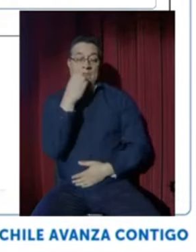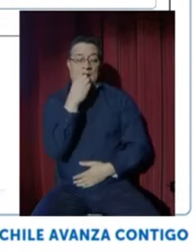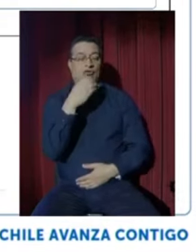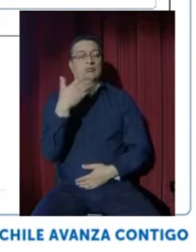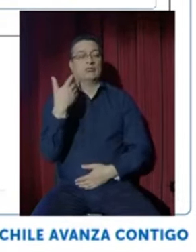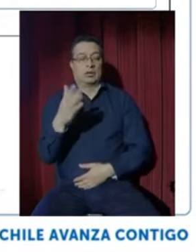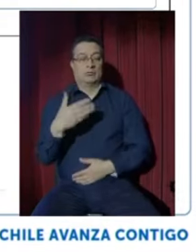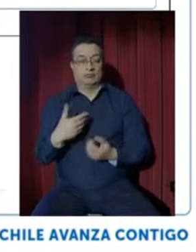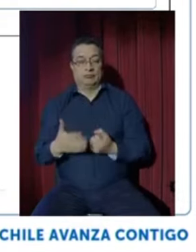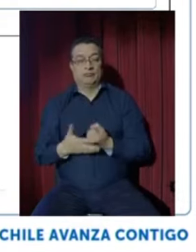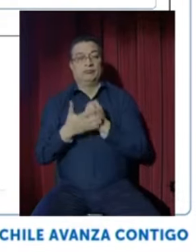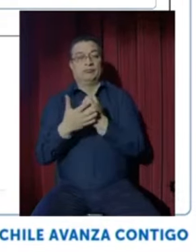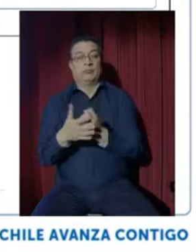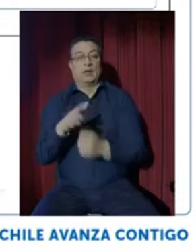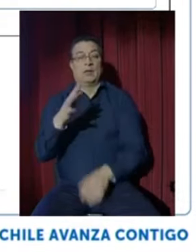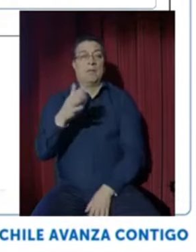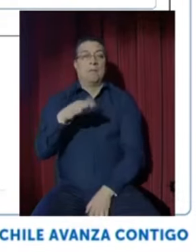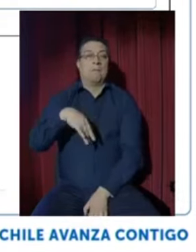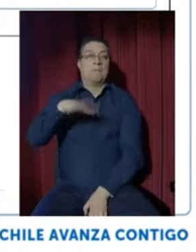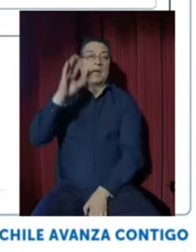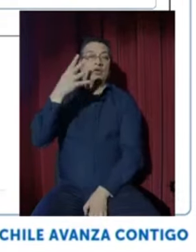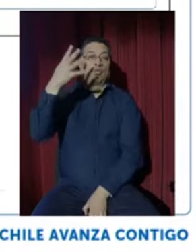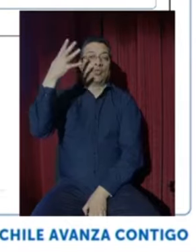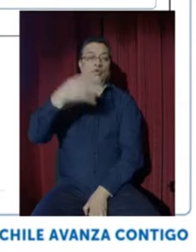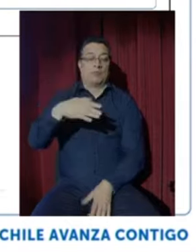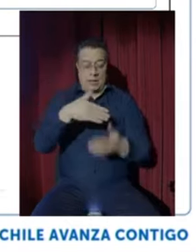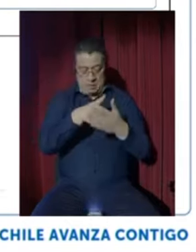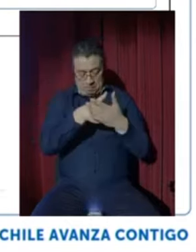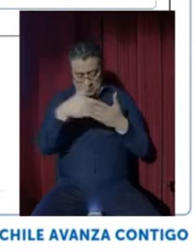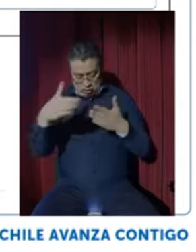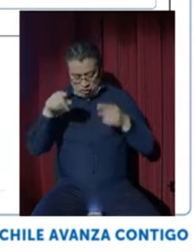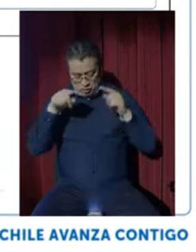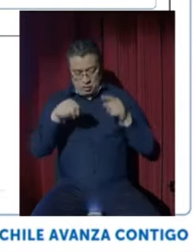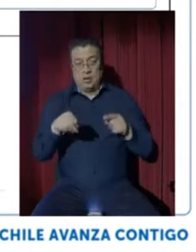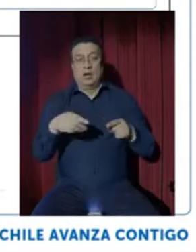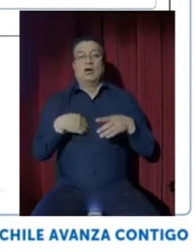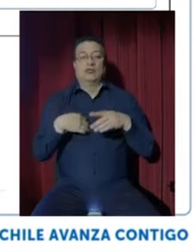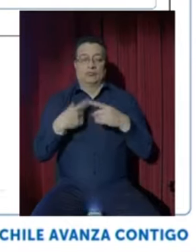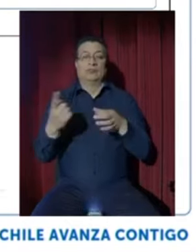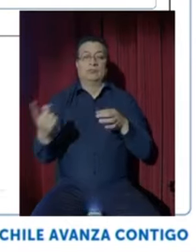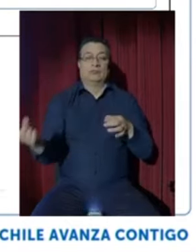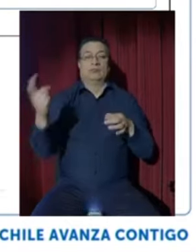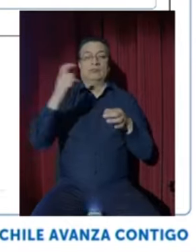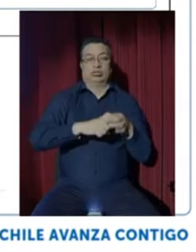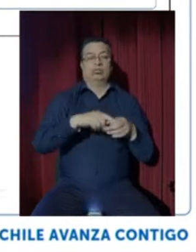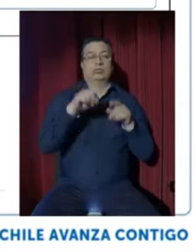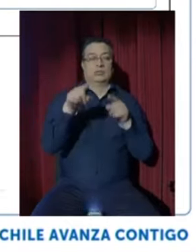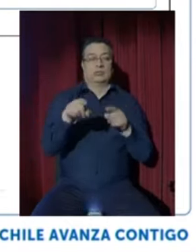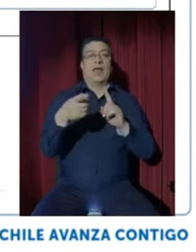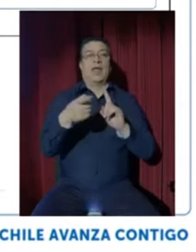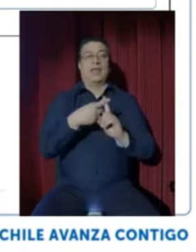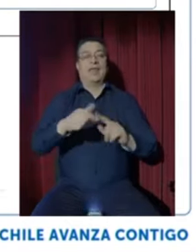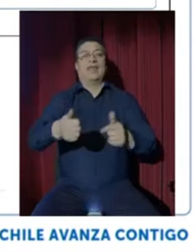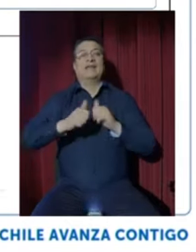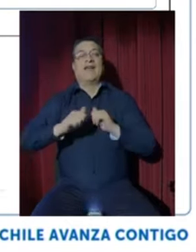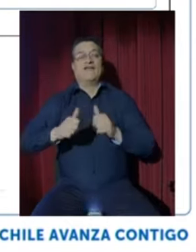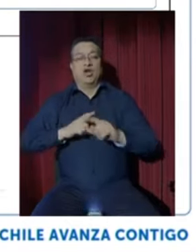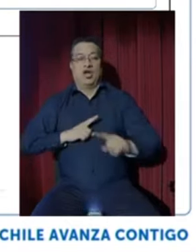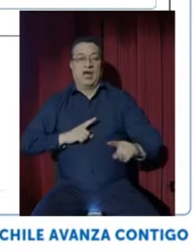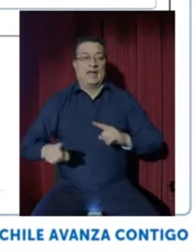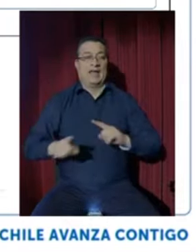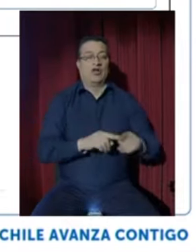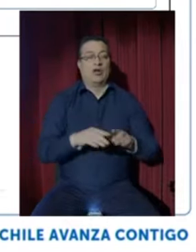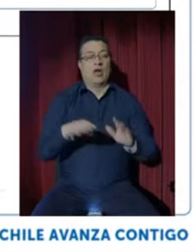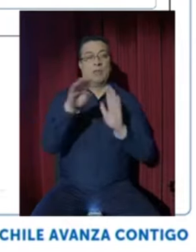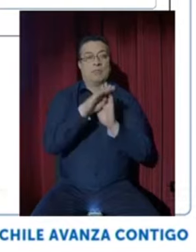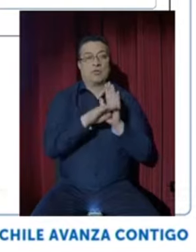apalancamiento en esta plataforma de más de 4000 millones de pesos que son parte de de los desafíos de la gestión del